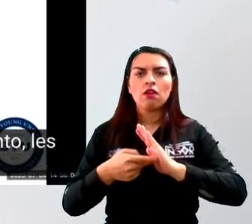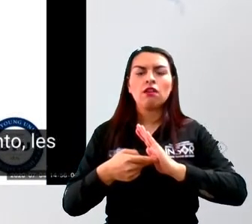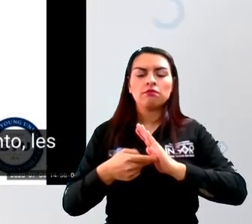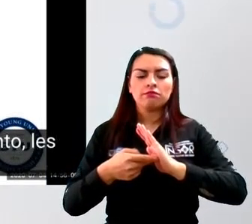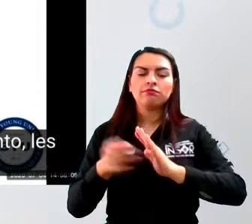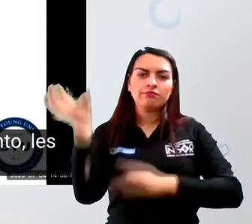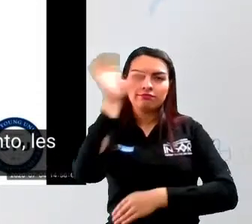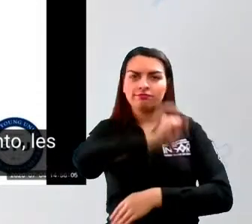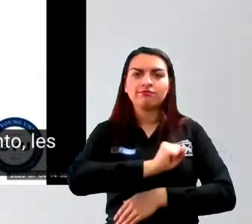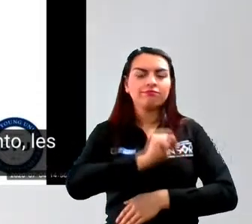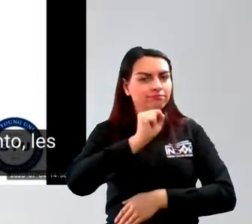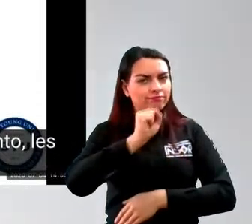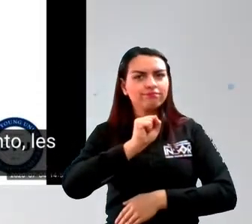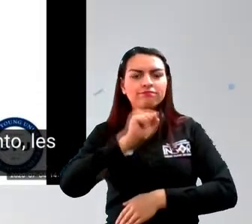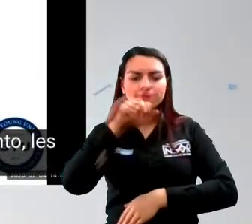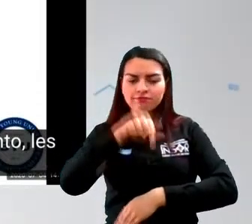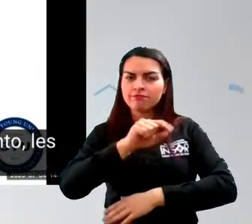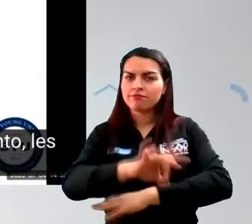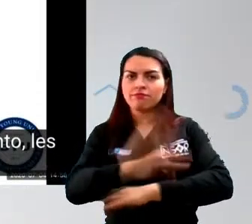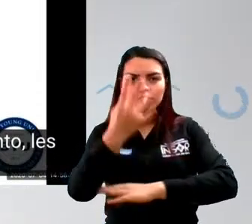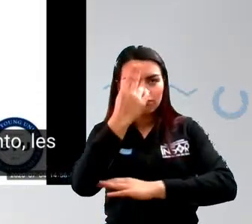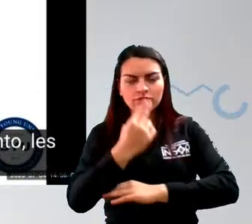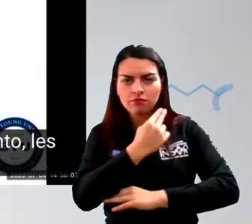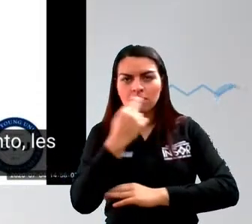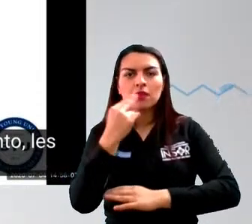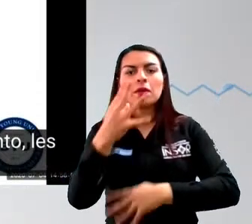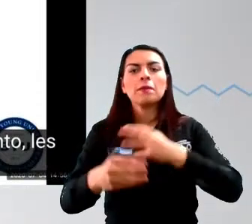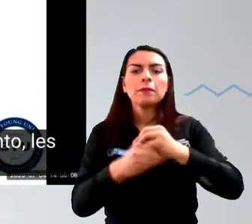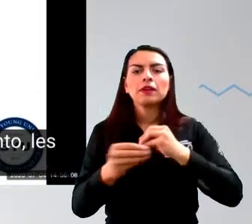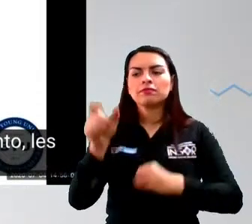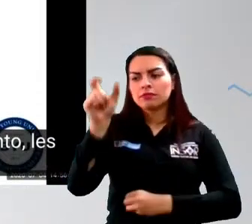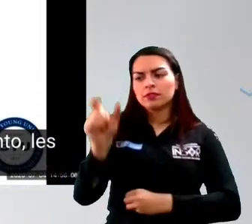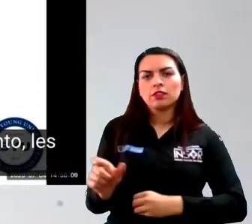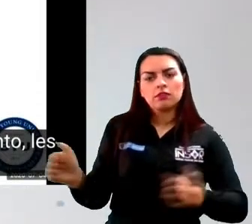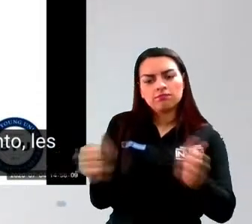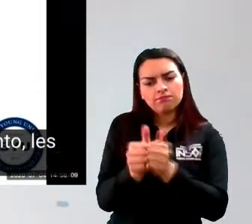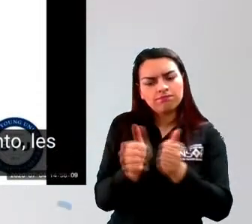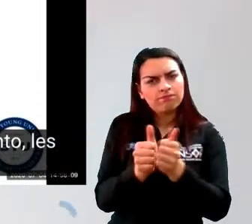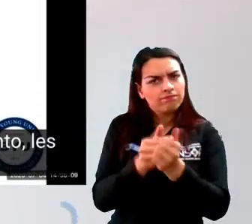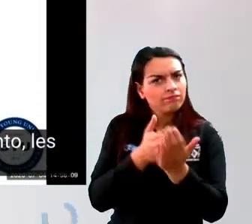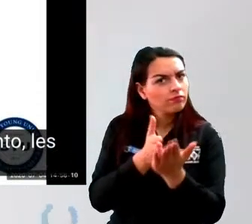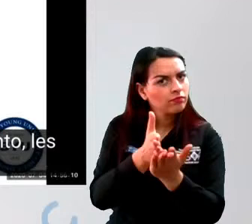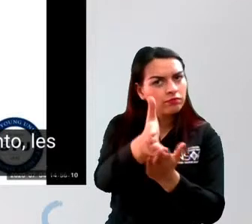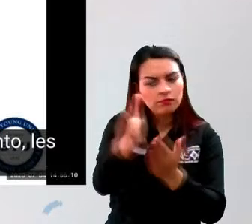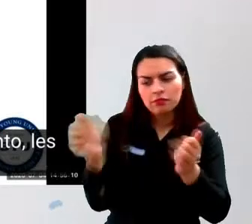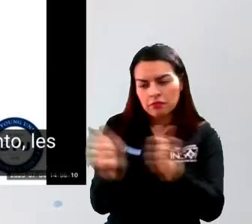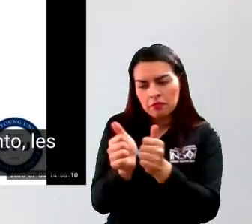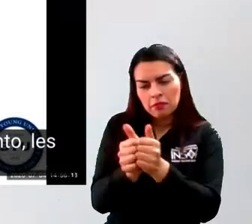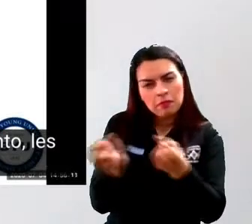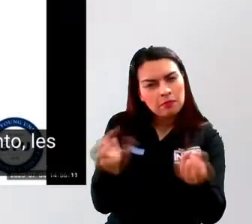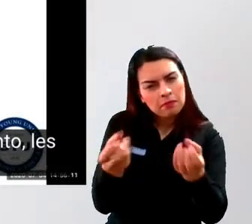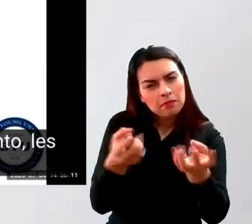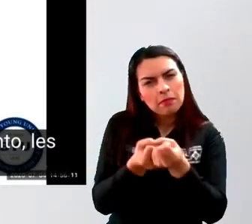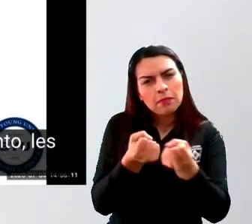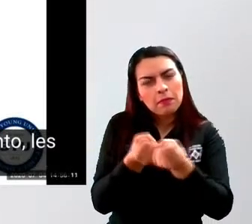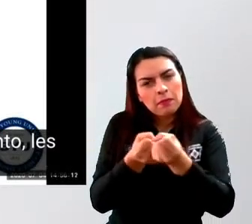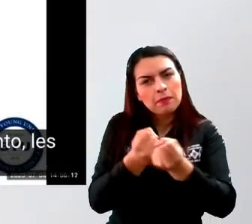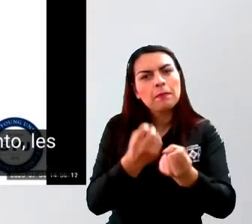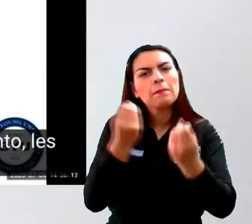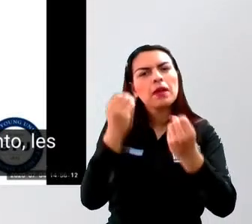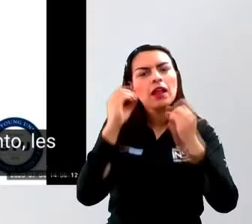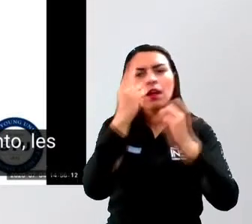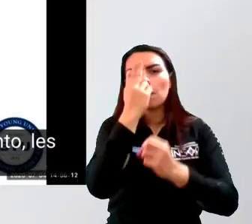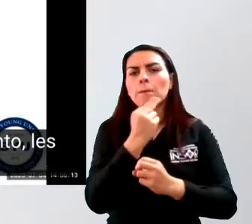un mentor para el programa, quien acompaña a los estudiantes durante todo el programa y ayuda a aumentar su compromiso conductual y